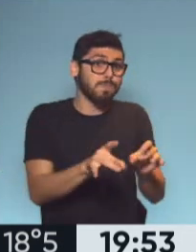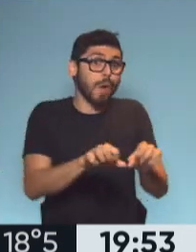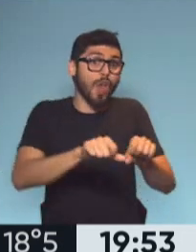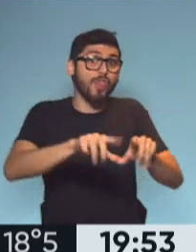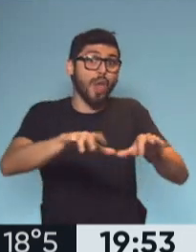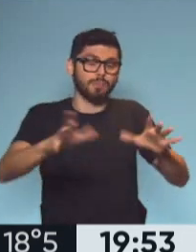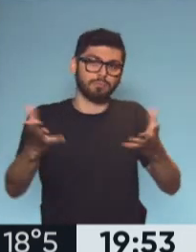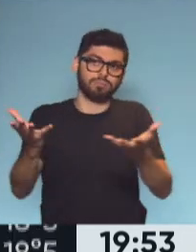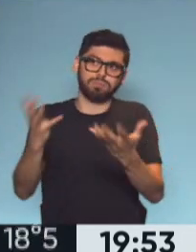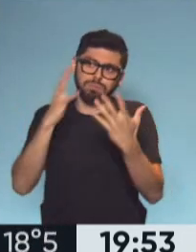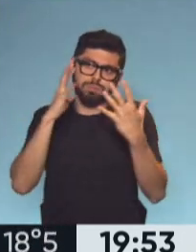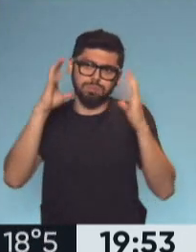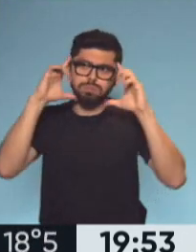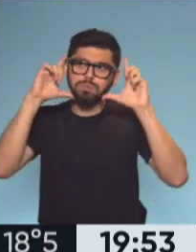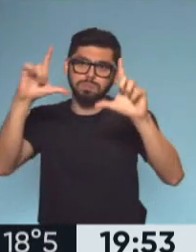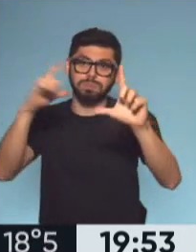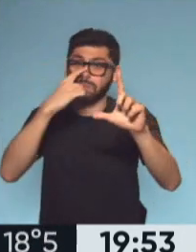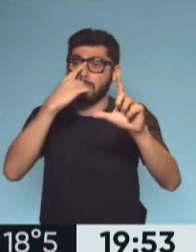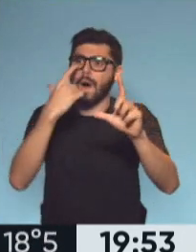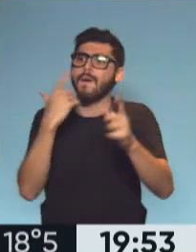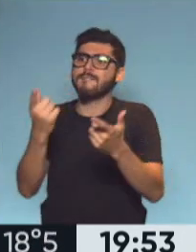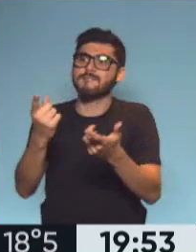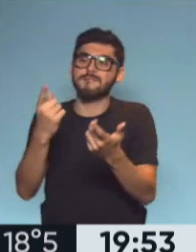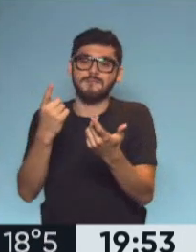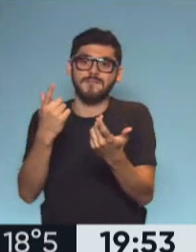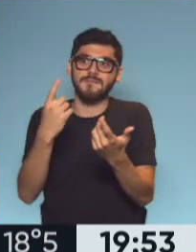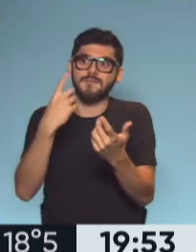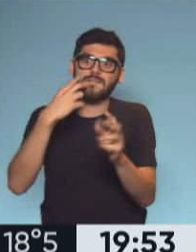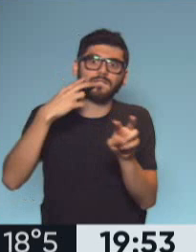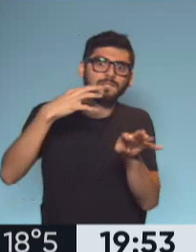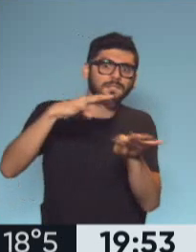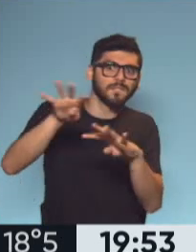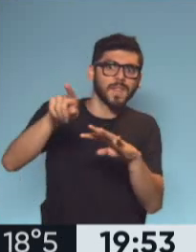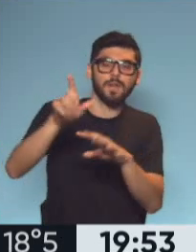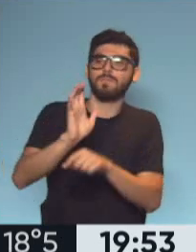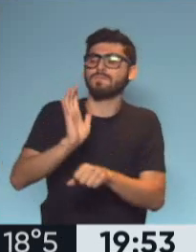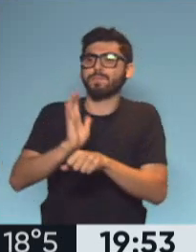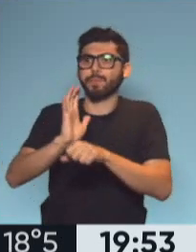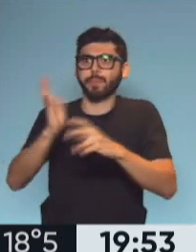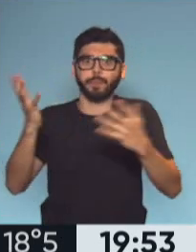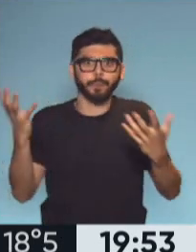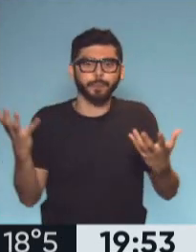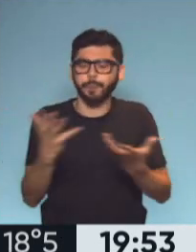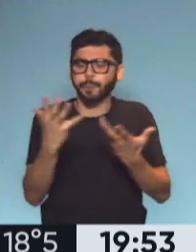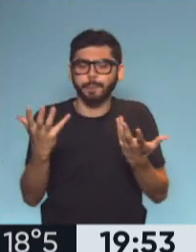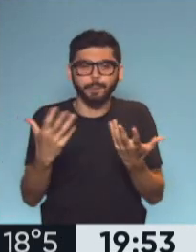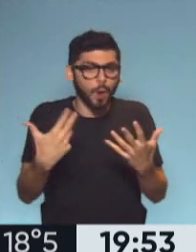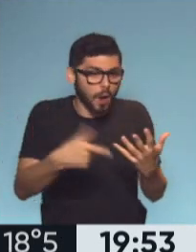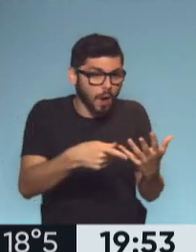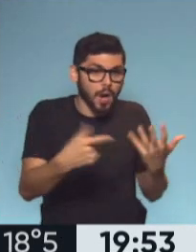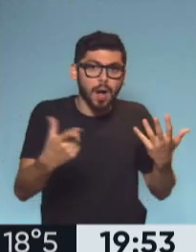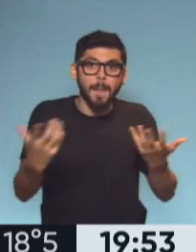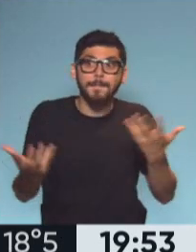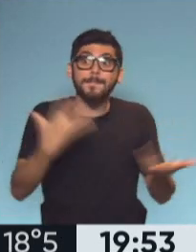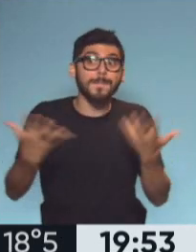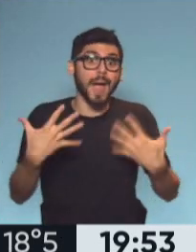pandemia y siempre se tuvo como referencia la OMS como el lugar o como la meca sagrada de lo que todo se desprende de ahí en